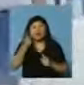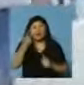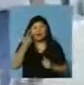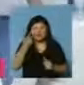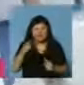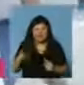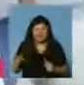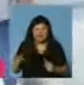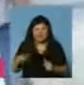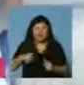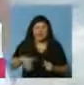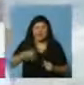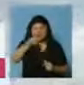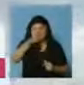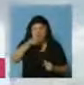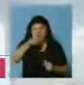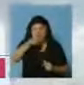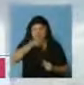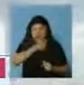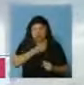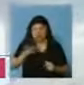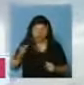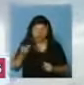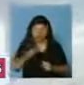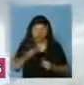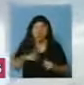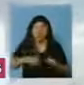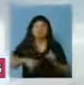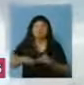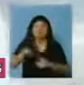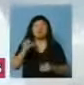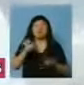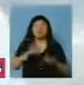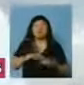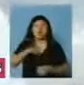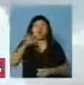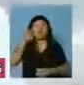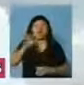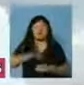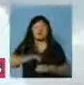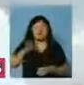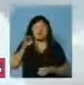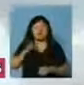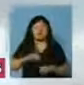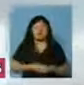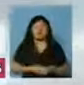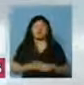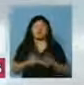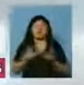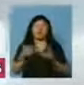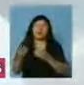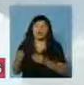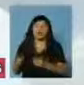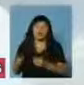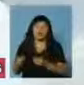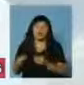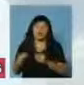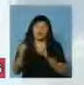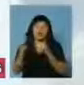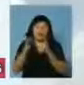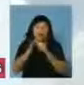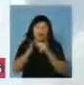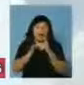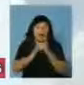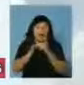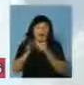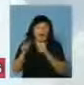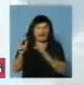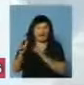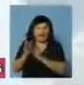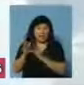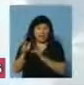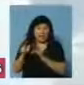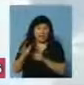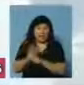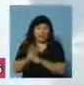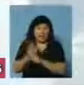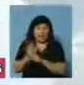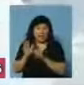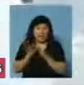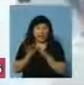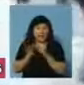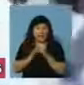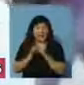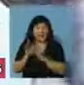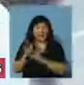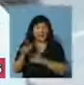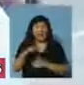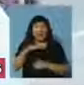domingo 22 tenemos el próximo bingo, para ayudar a la Casa de Jesús, es el beneficio de este bingo